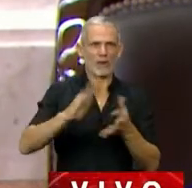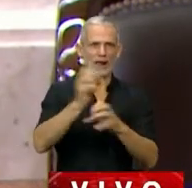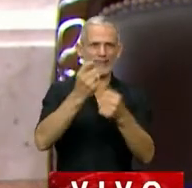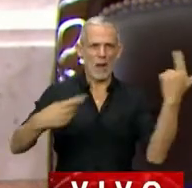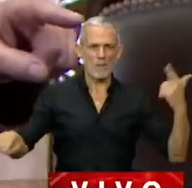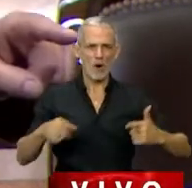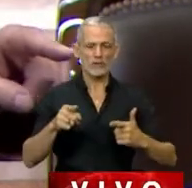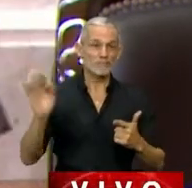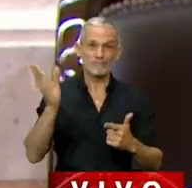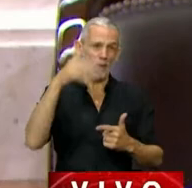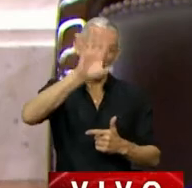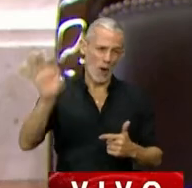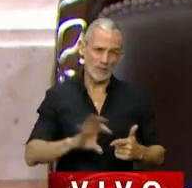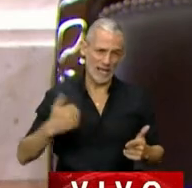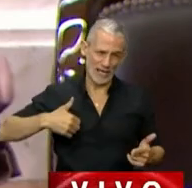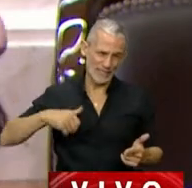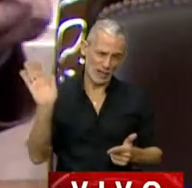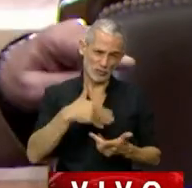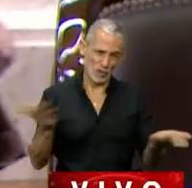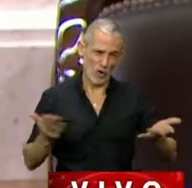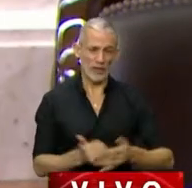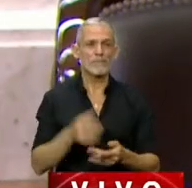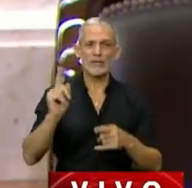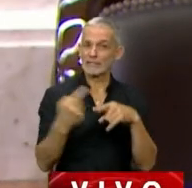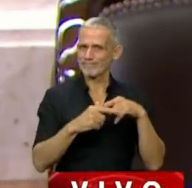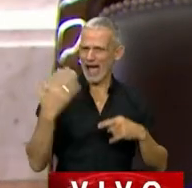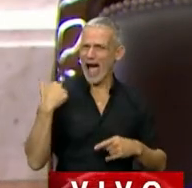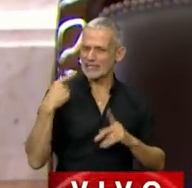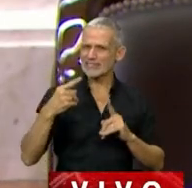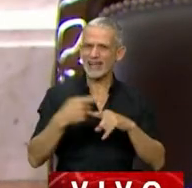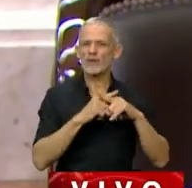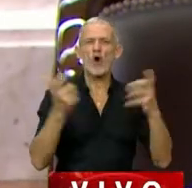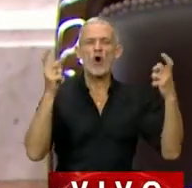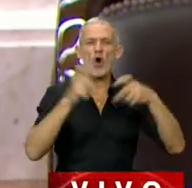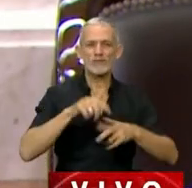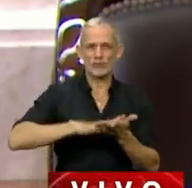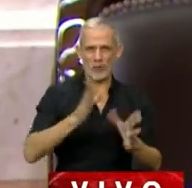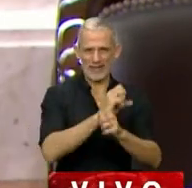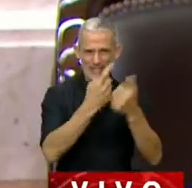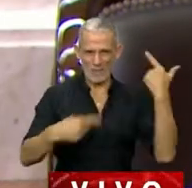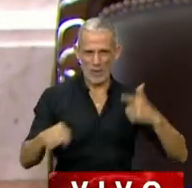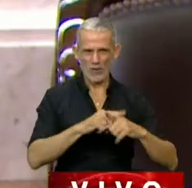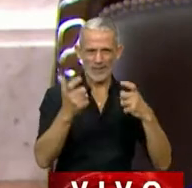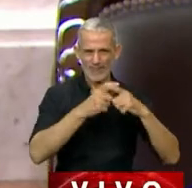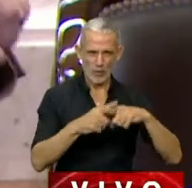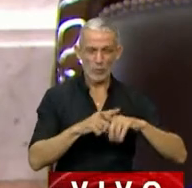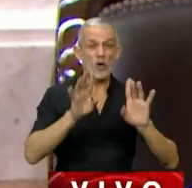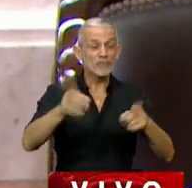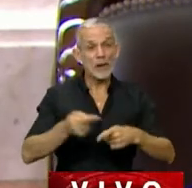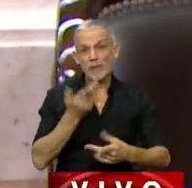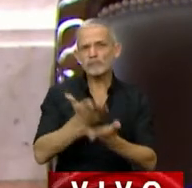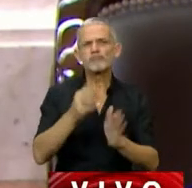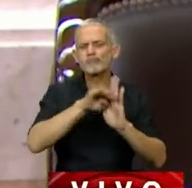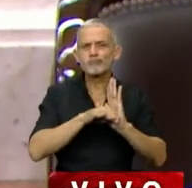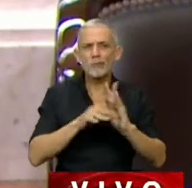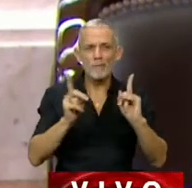automotor en todo el interior del país, cuestión que discutíamos ayer en la Comisión de Transporte. También se planteaba